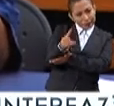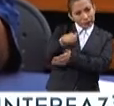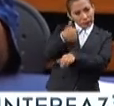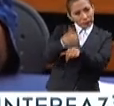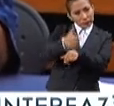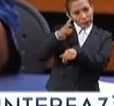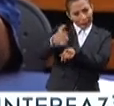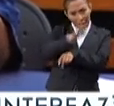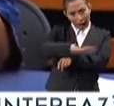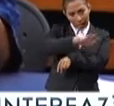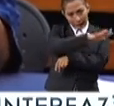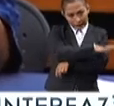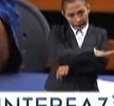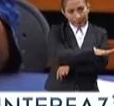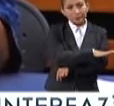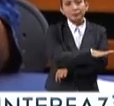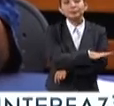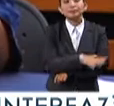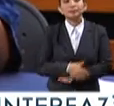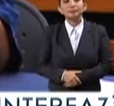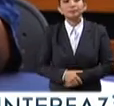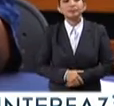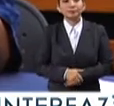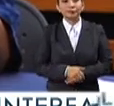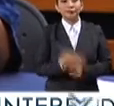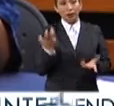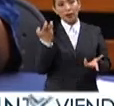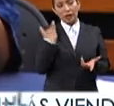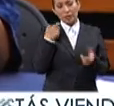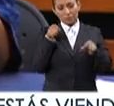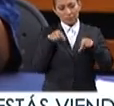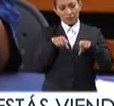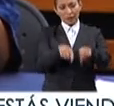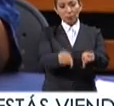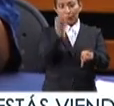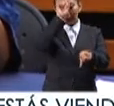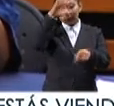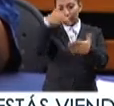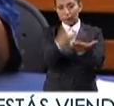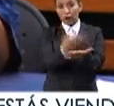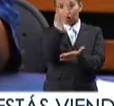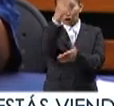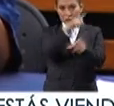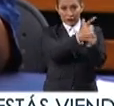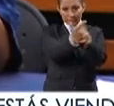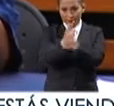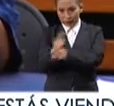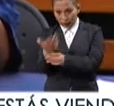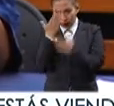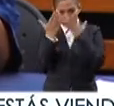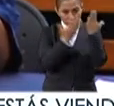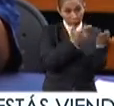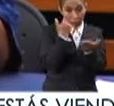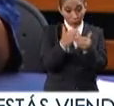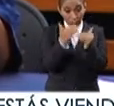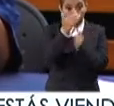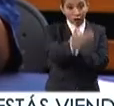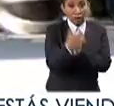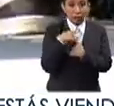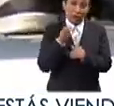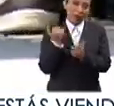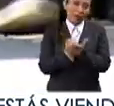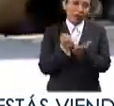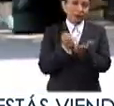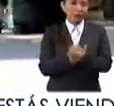consolidación de estas áreas y paralelamente la propuesta de dos licenciaturas no se podía dar un paso gemelo